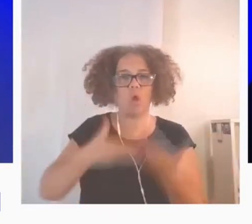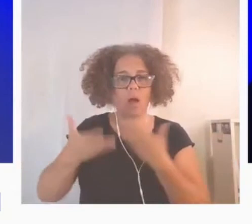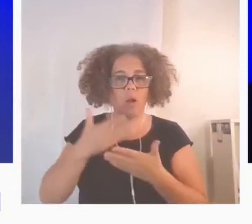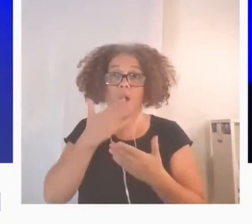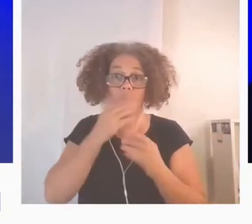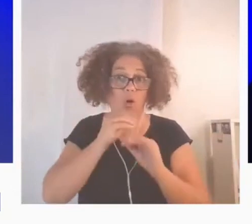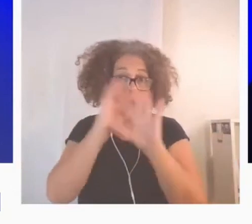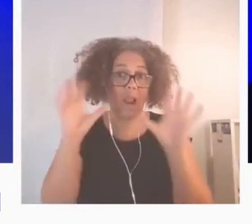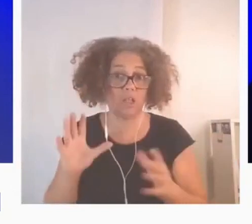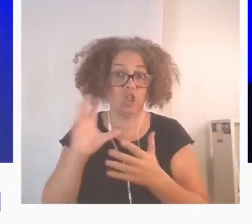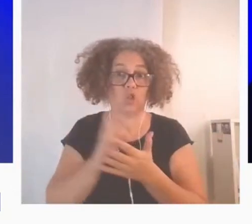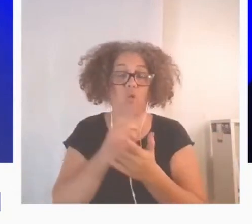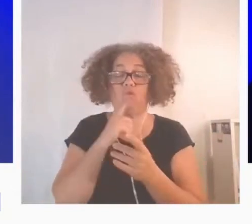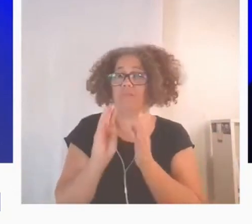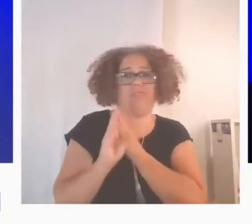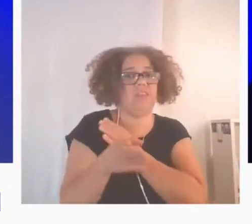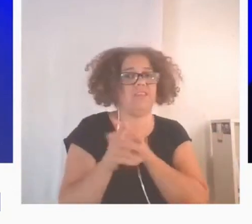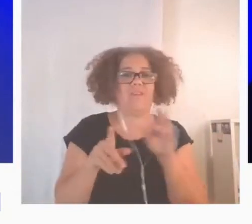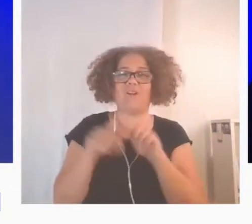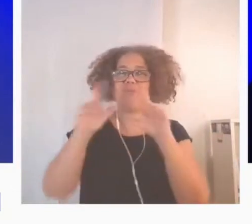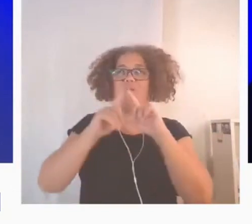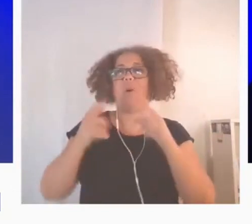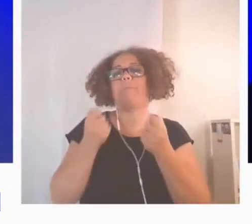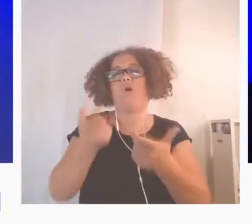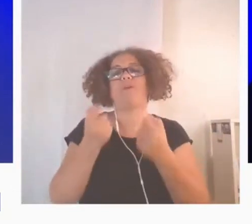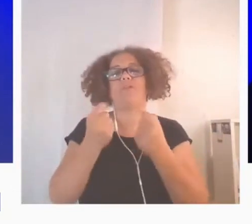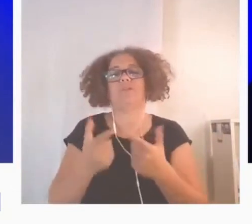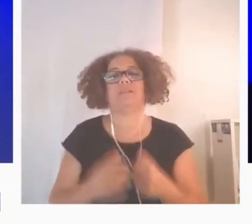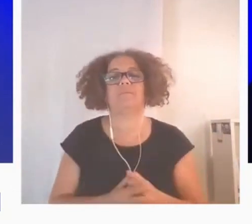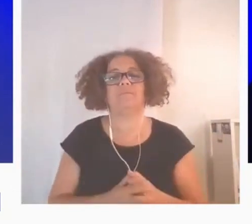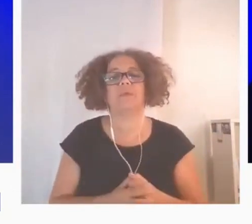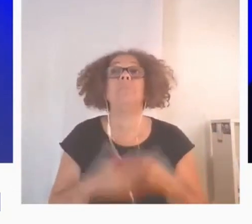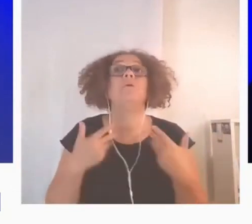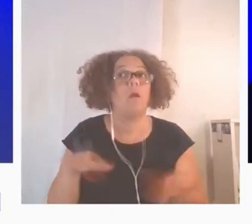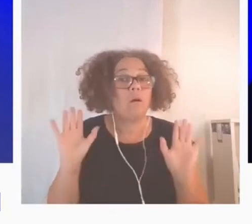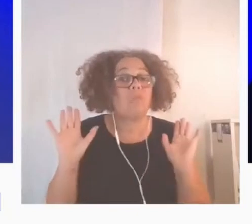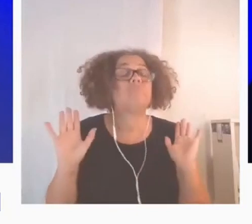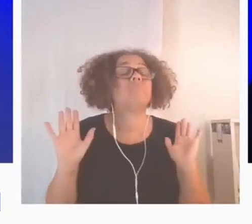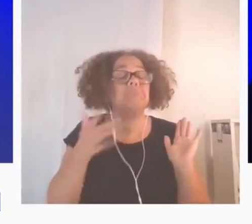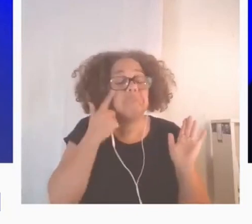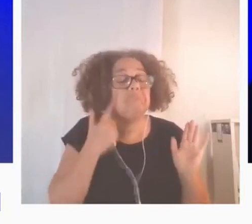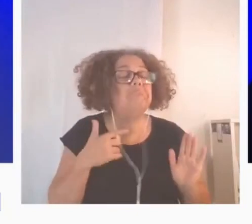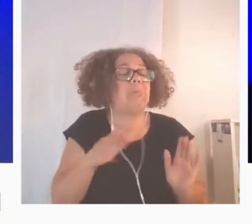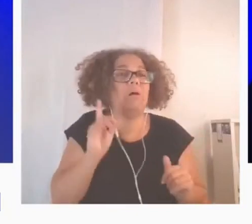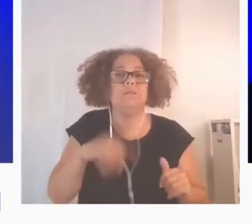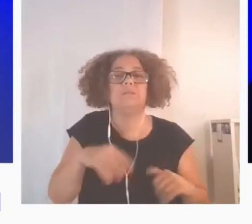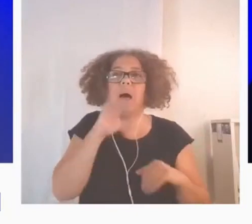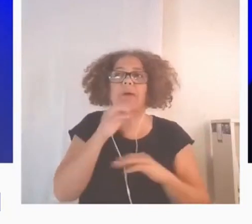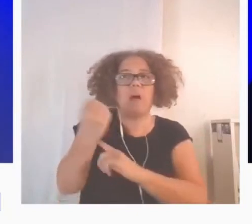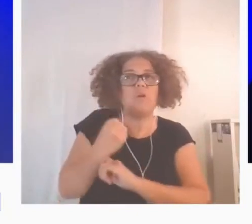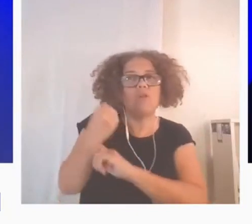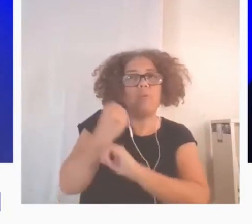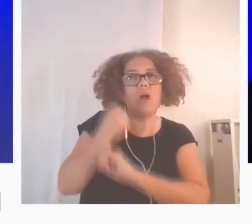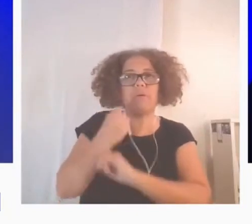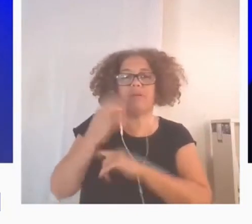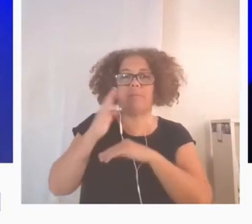podamos colaborar directamente como proveedores, no es tan fácil, pero bueno, ahí estamos en el camino y sobre todo lo que aportan es apoyo continuo, que aunque